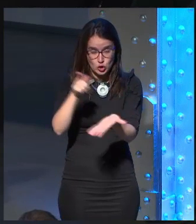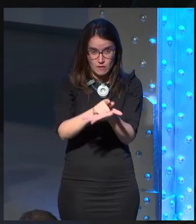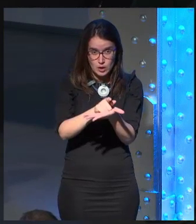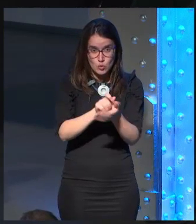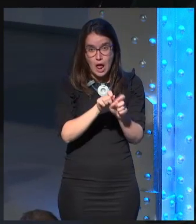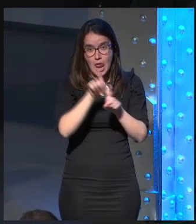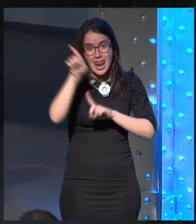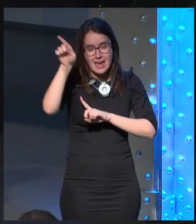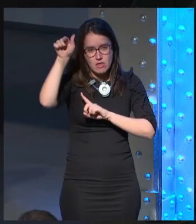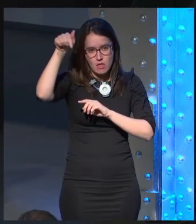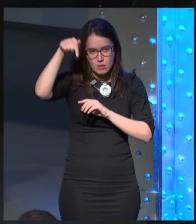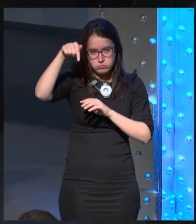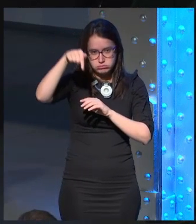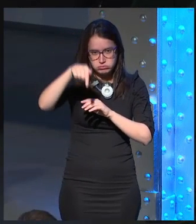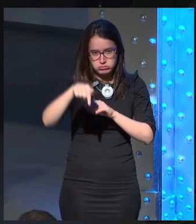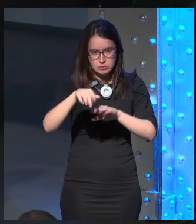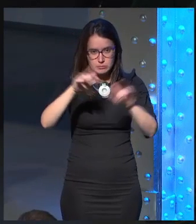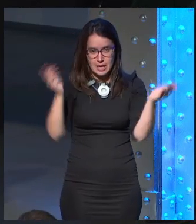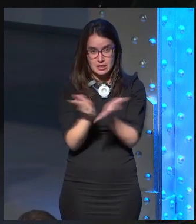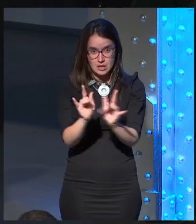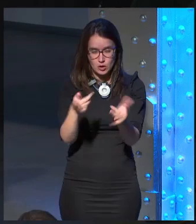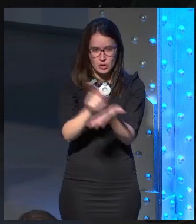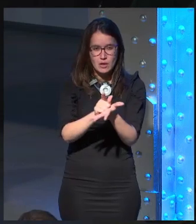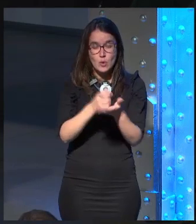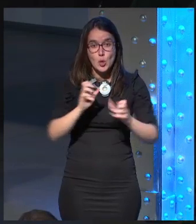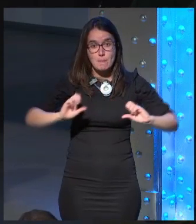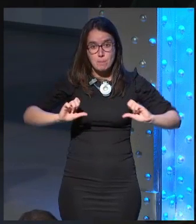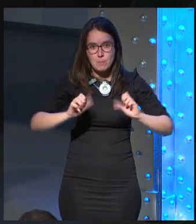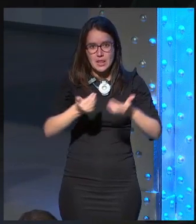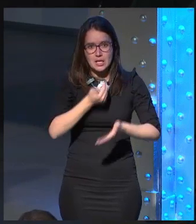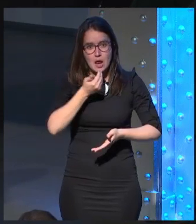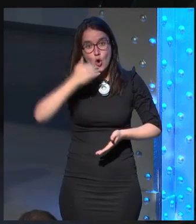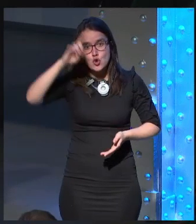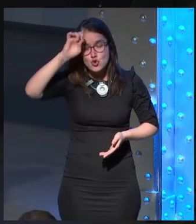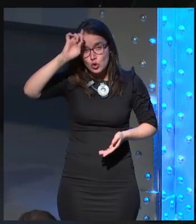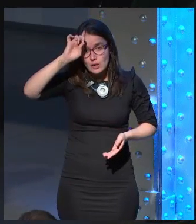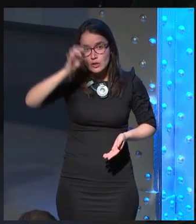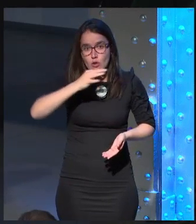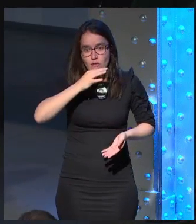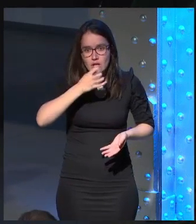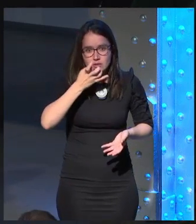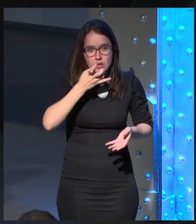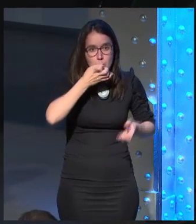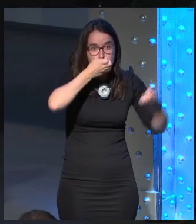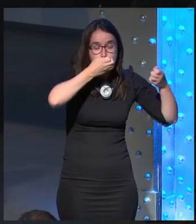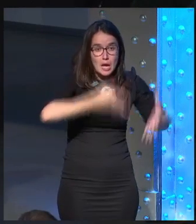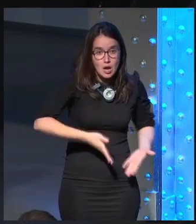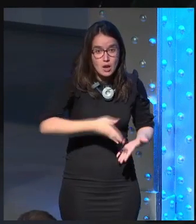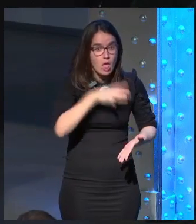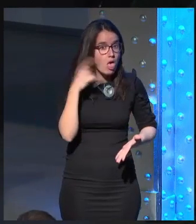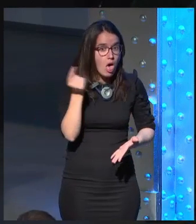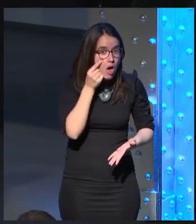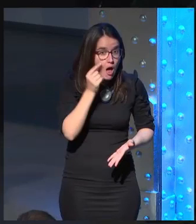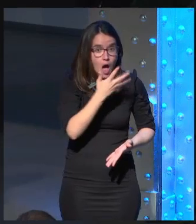Una lanzadera. Y bueno, cuando empiezas algo, no sabes todavía lo bien que se te va a dar, ni